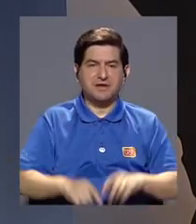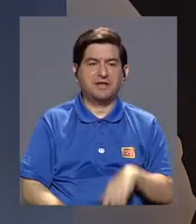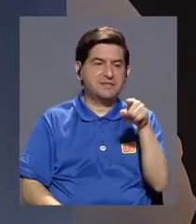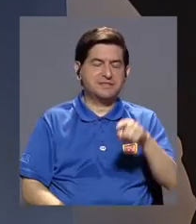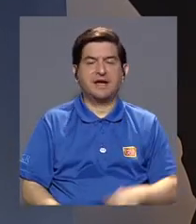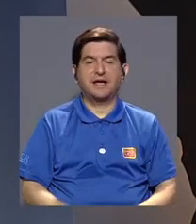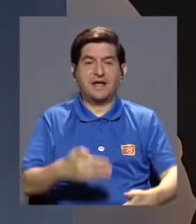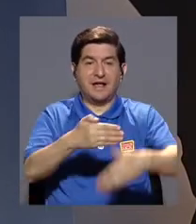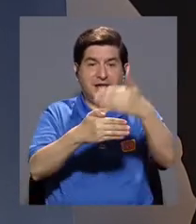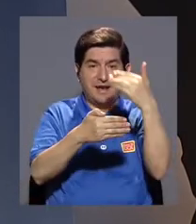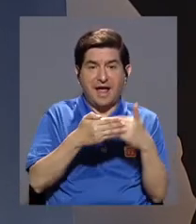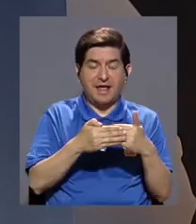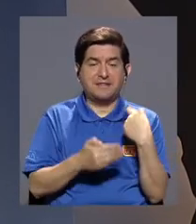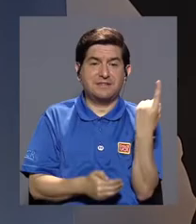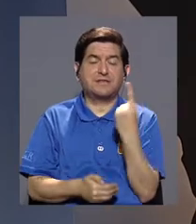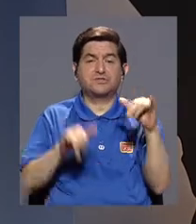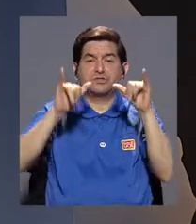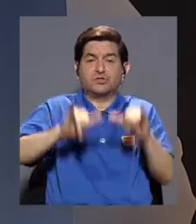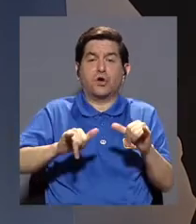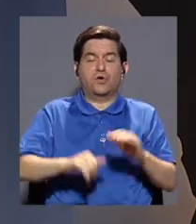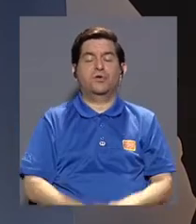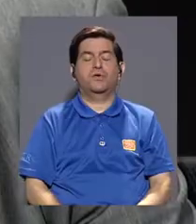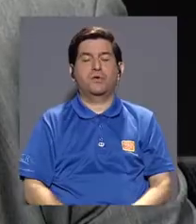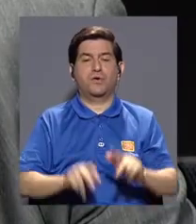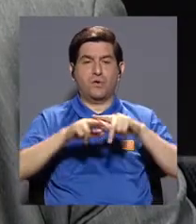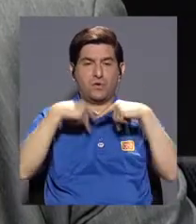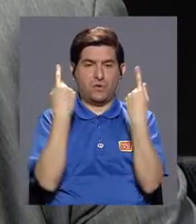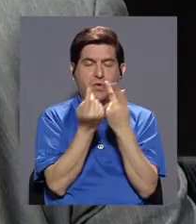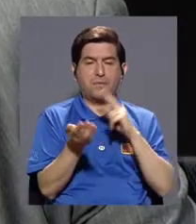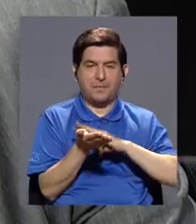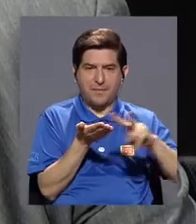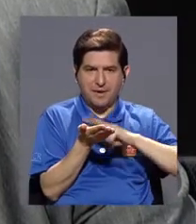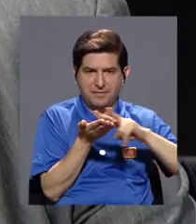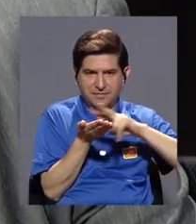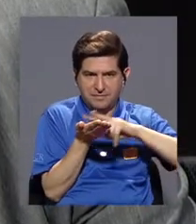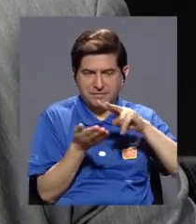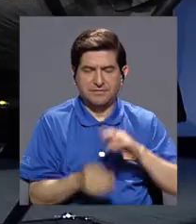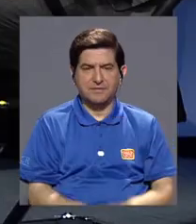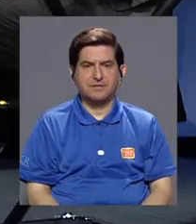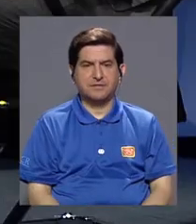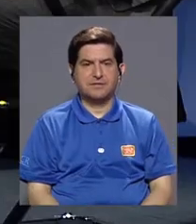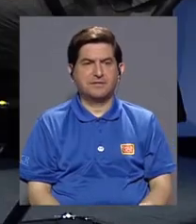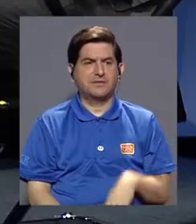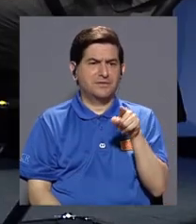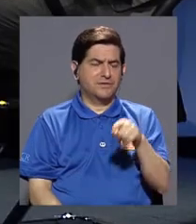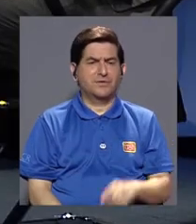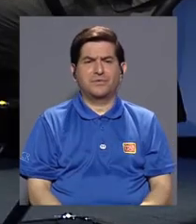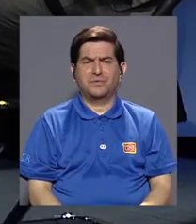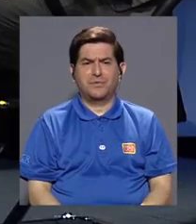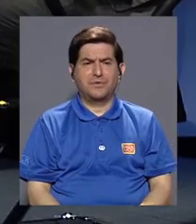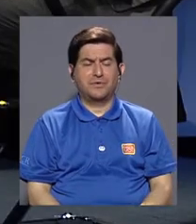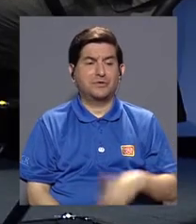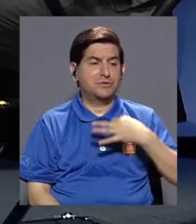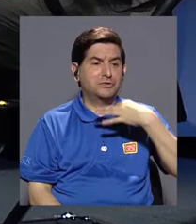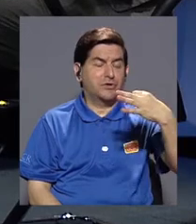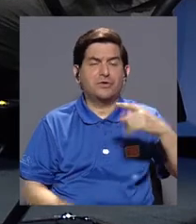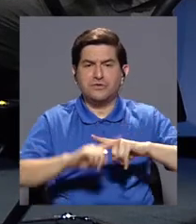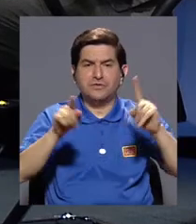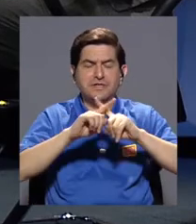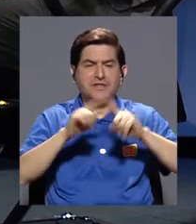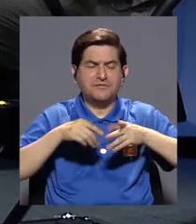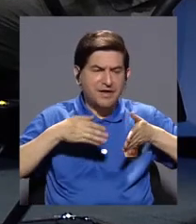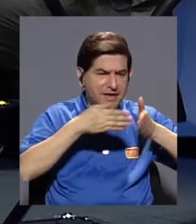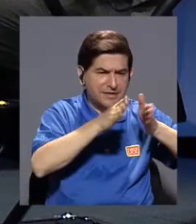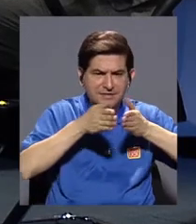están dejando antes solo. En el Partido de Liberación Nacional verdaderamente hay un disparo todos los días en